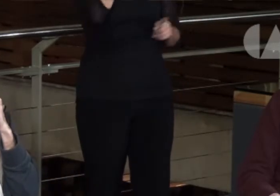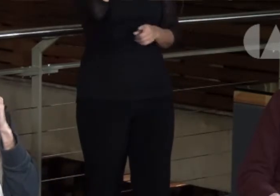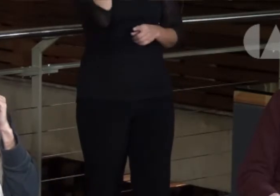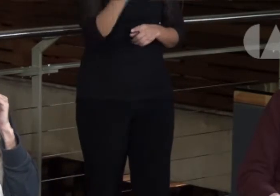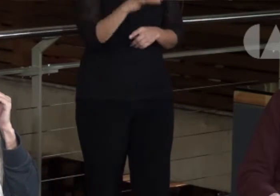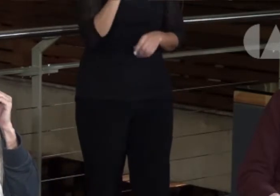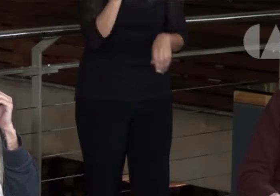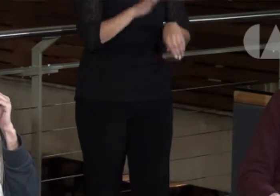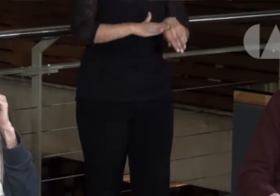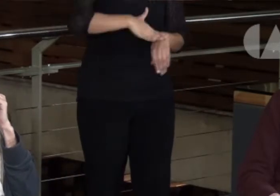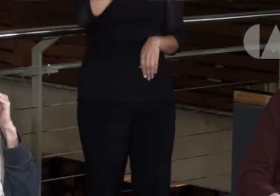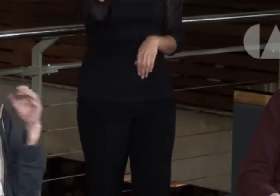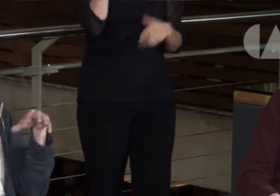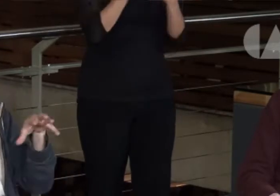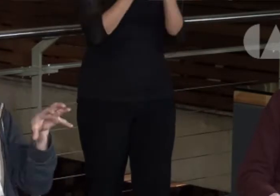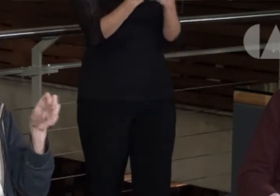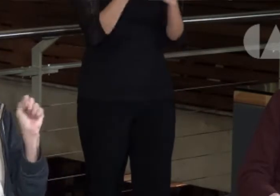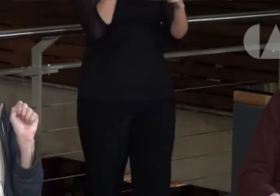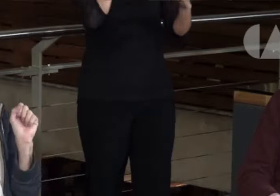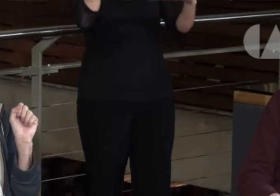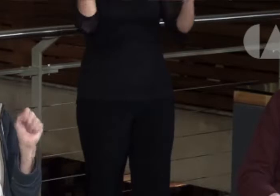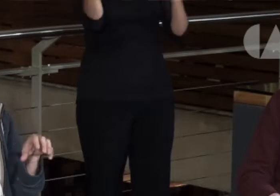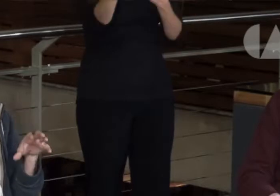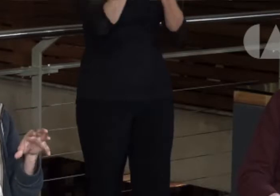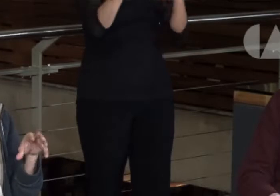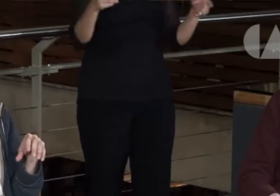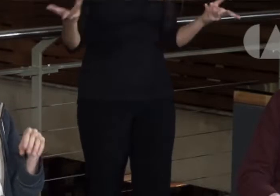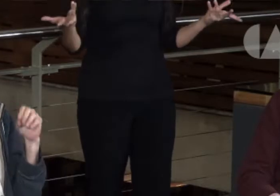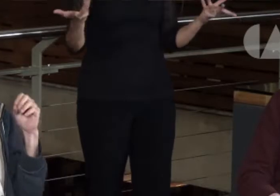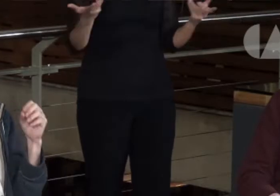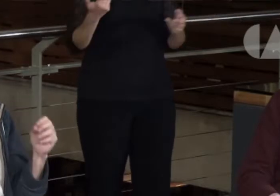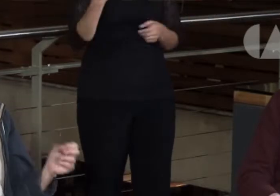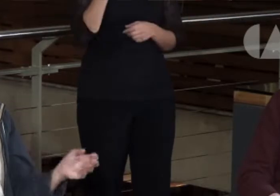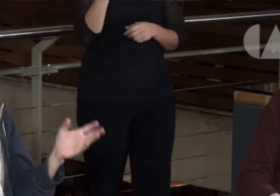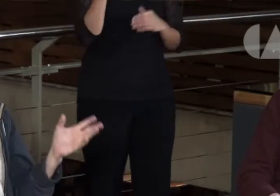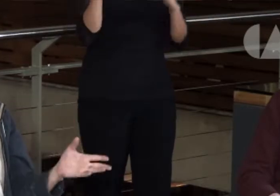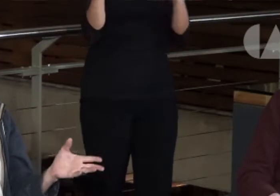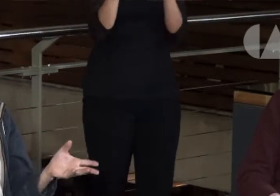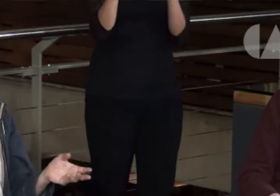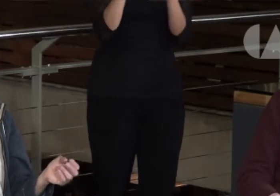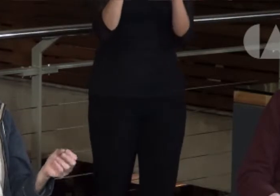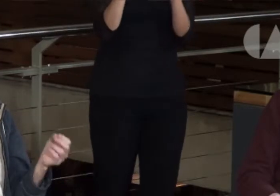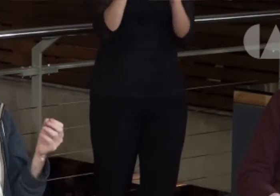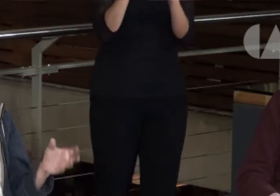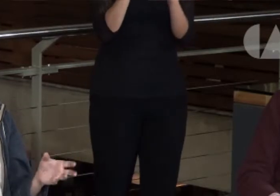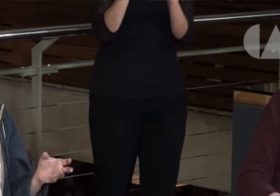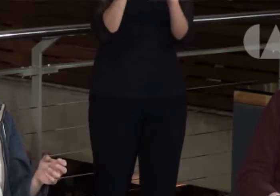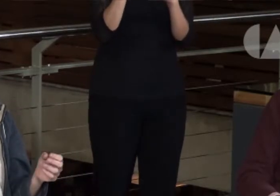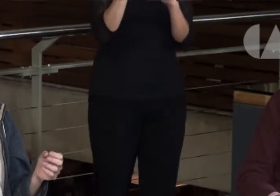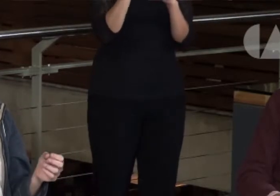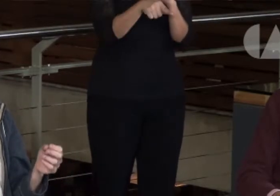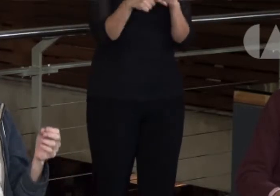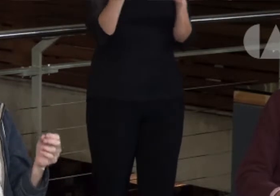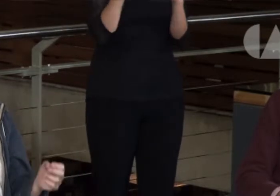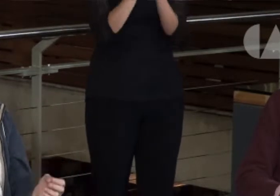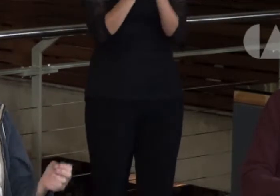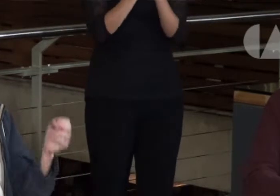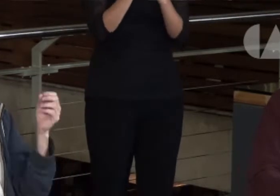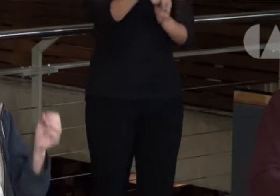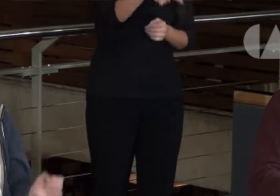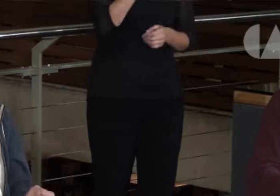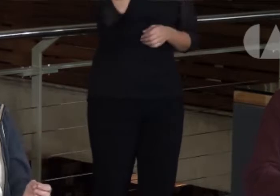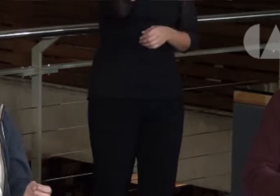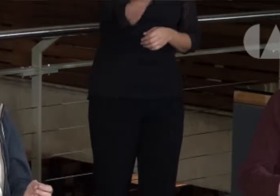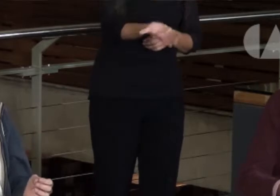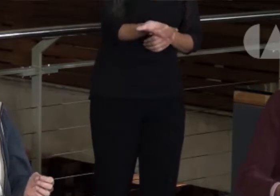a mí también me pasó sobre todo cuando salíamos de casa en casa yo no hago el libro en lo que más me interesa es demostrar que